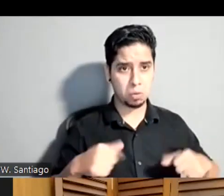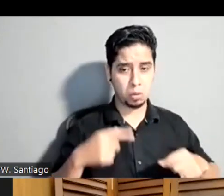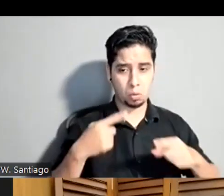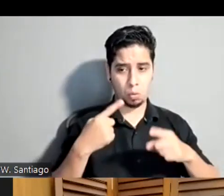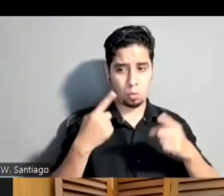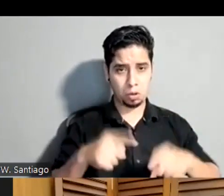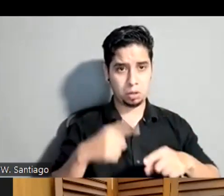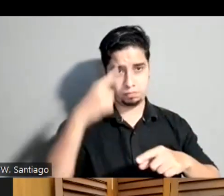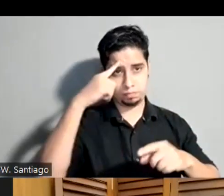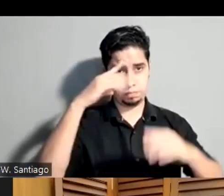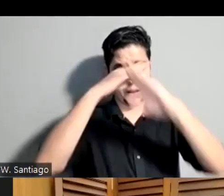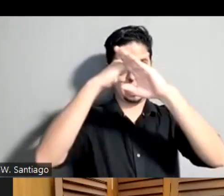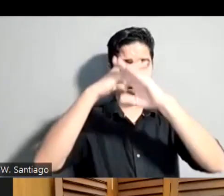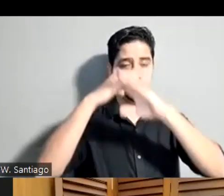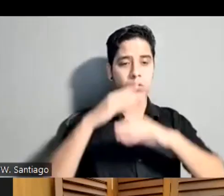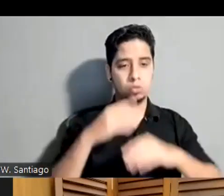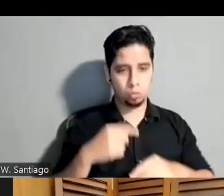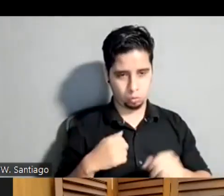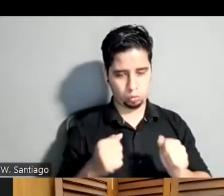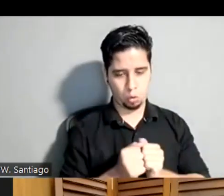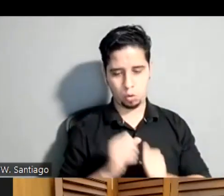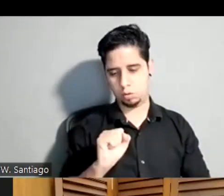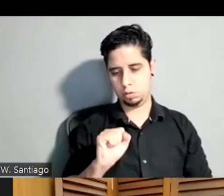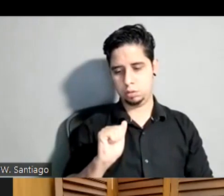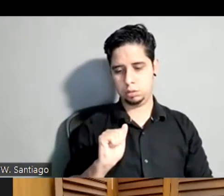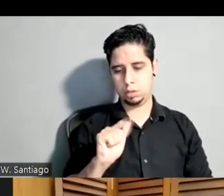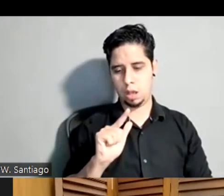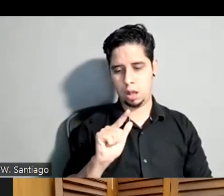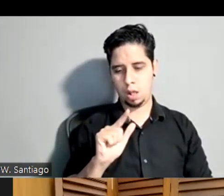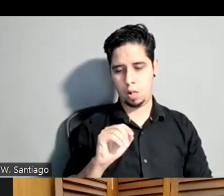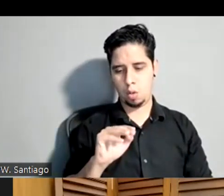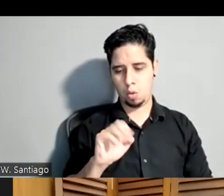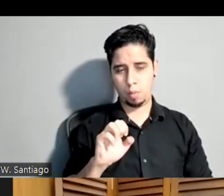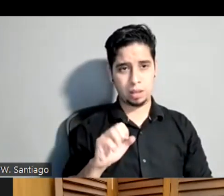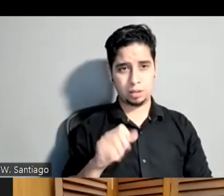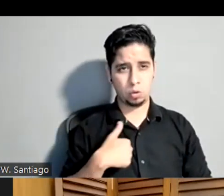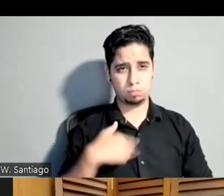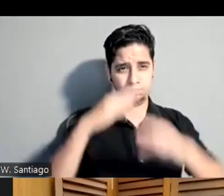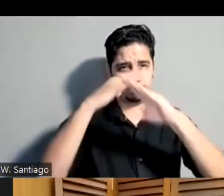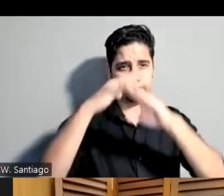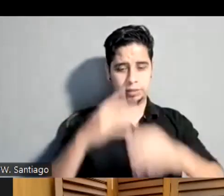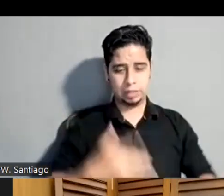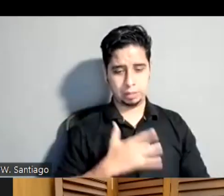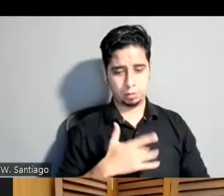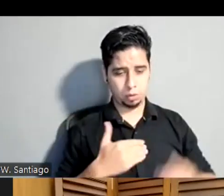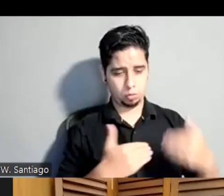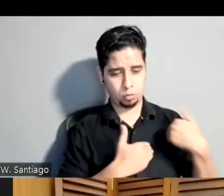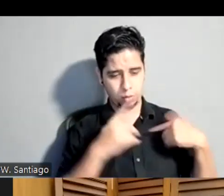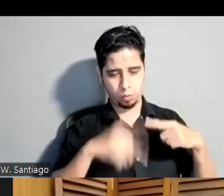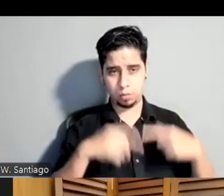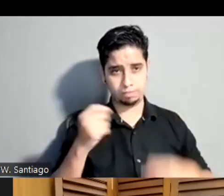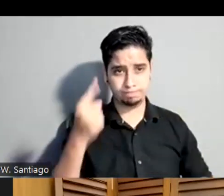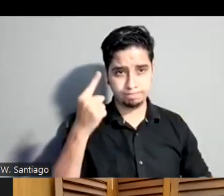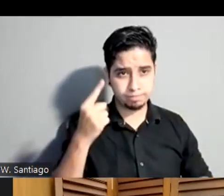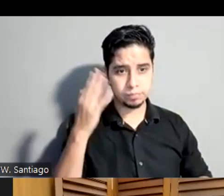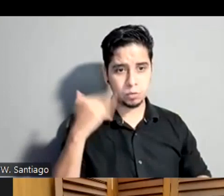Y sí, yo estaba un poquito bloqueada con Salomé. Ese sentimiento de culpa, no, yo no lo podía realizar. O sea, por